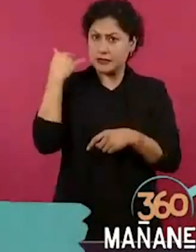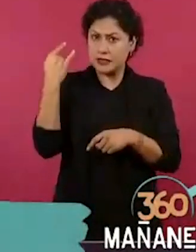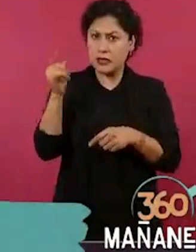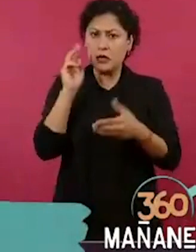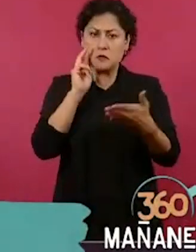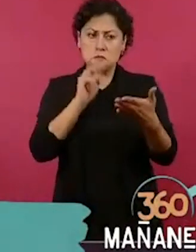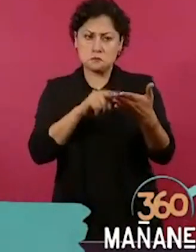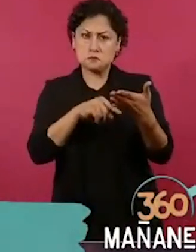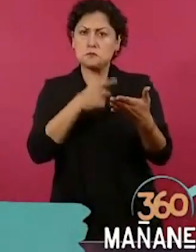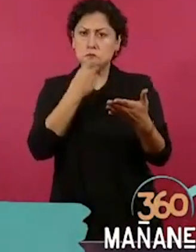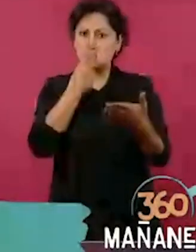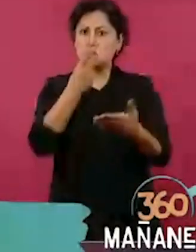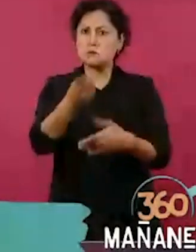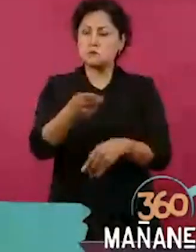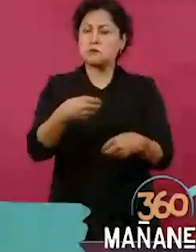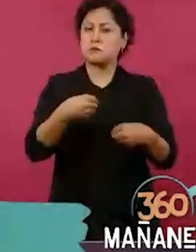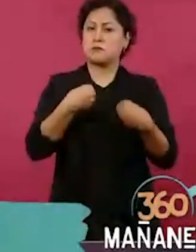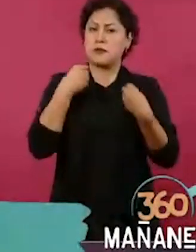Hicimos todo